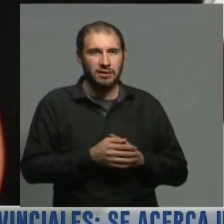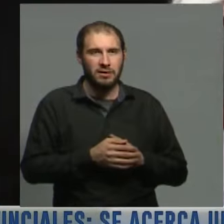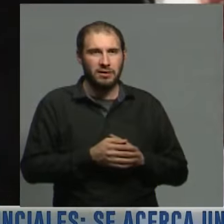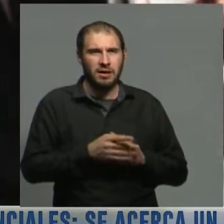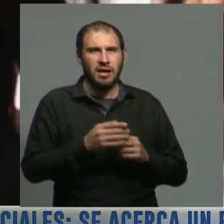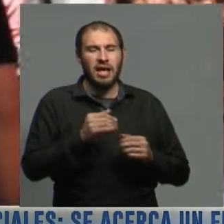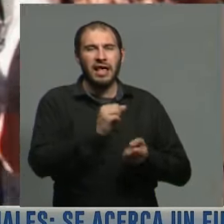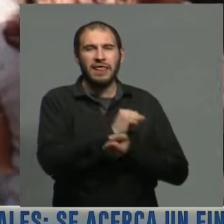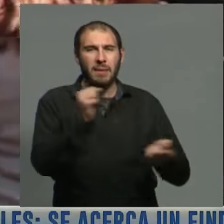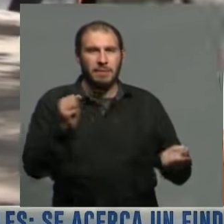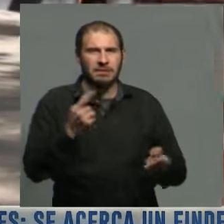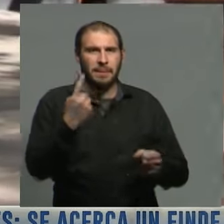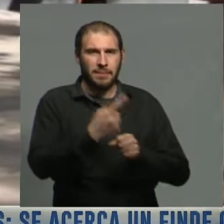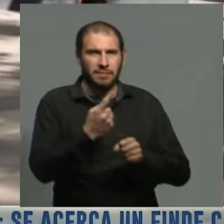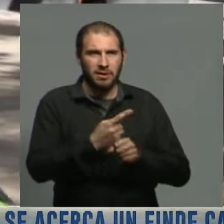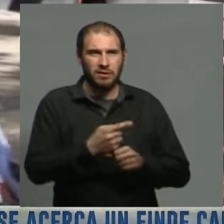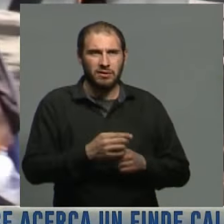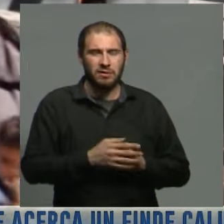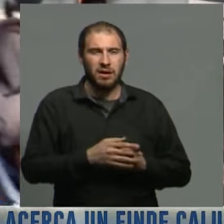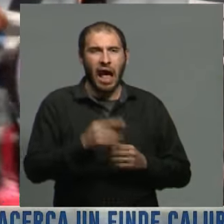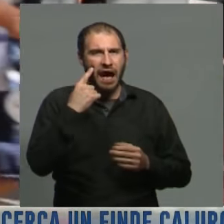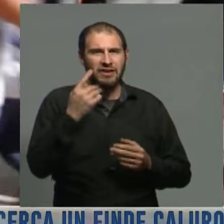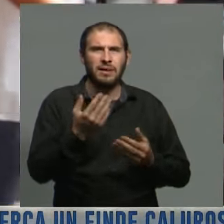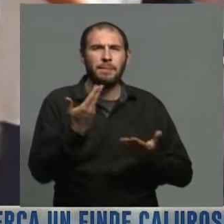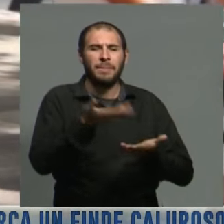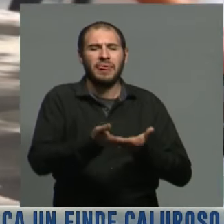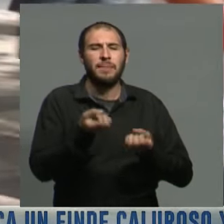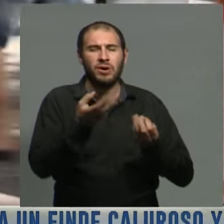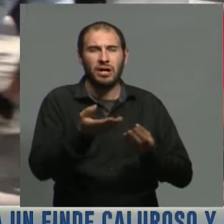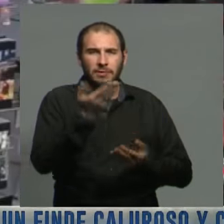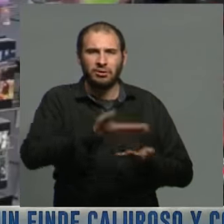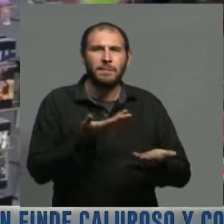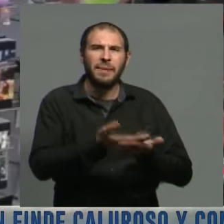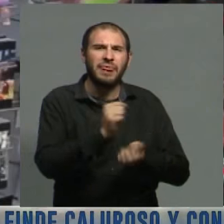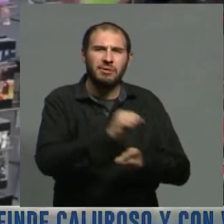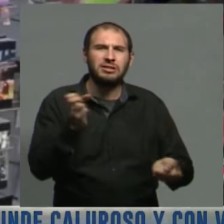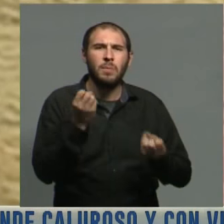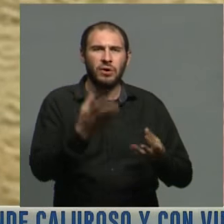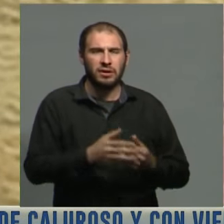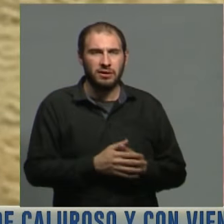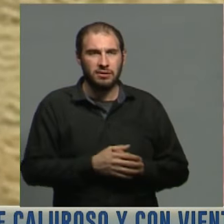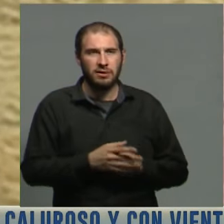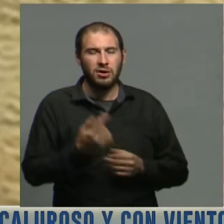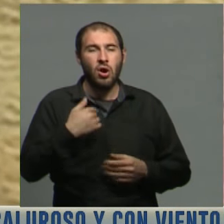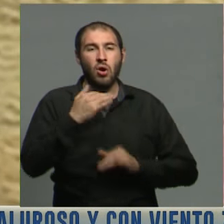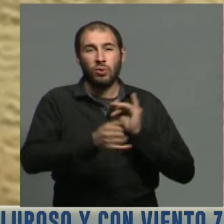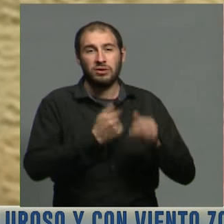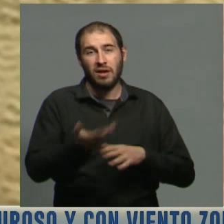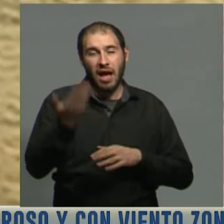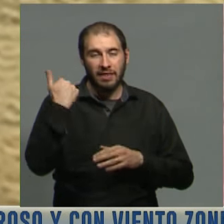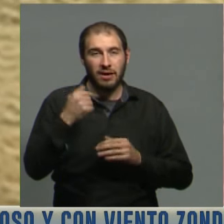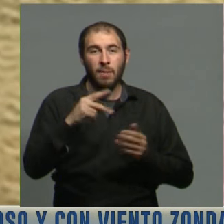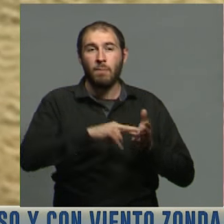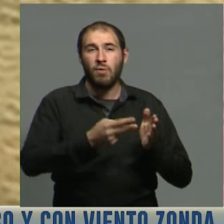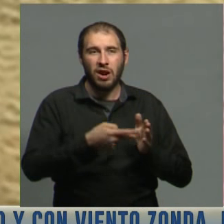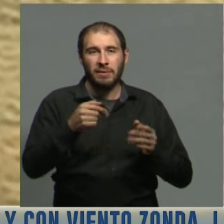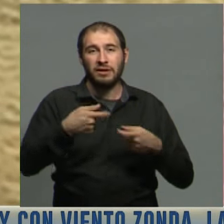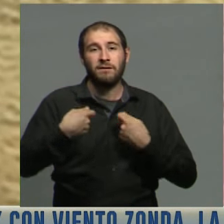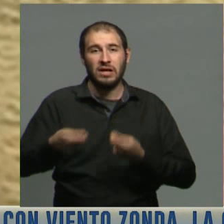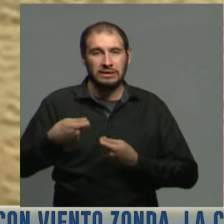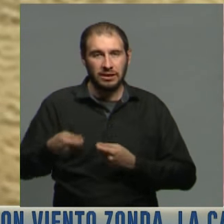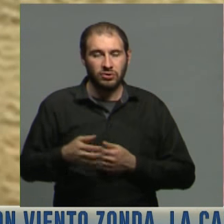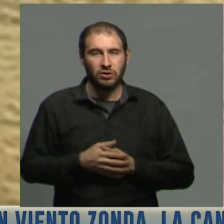decirnos la independencia hay primero que ir a la raíz de por qué estamos pidiendo o por qué hay gente que pide la independencia. Y me remito a lo que he dicho antes. Era un problema esto de